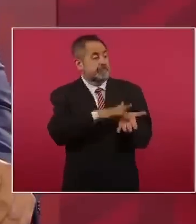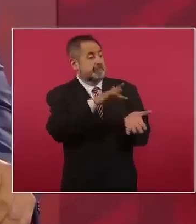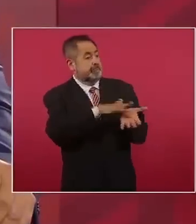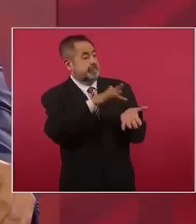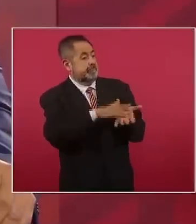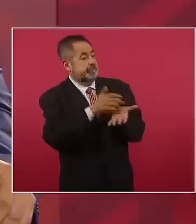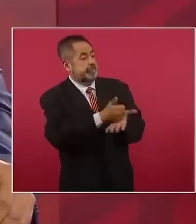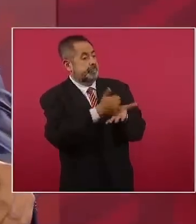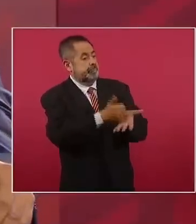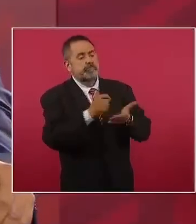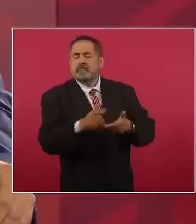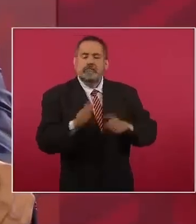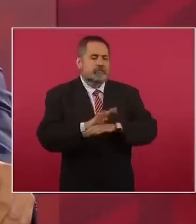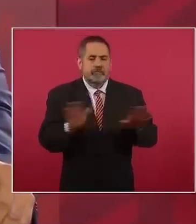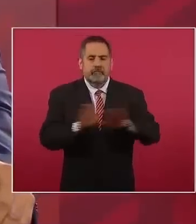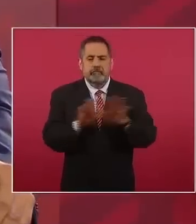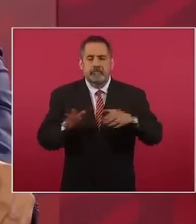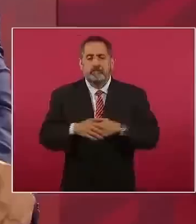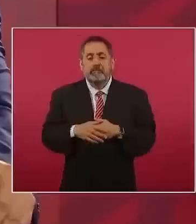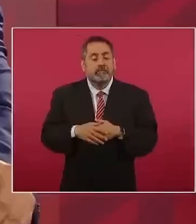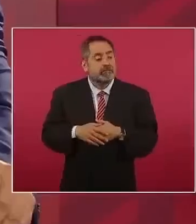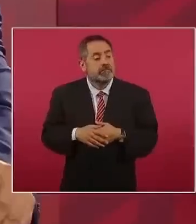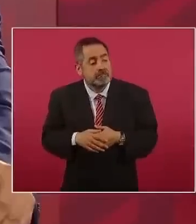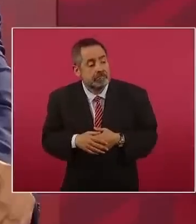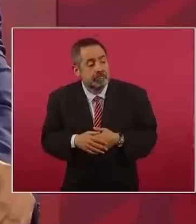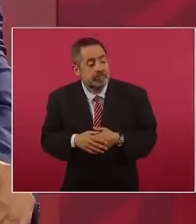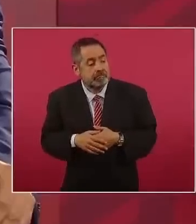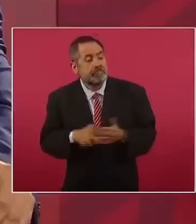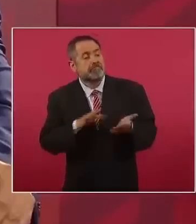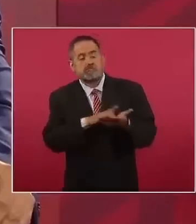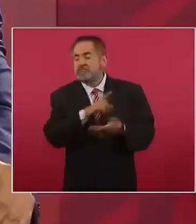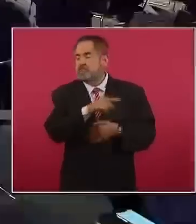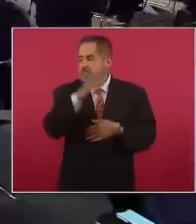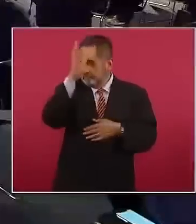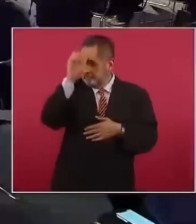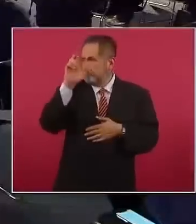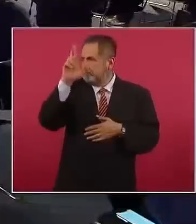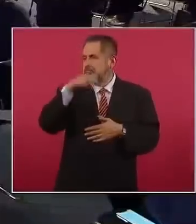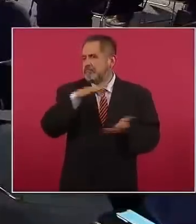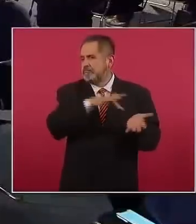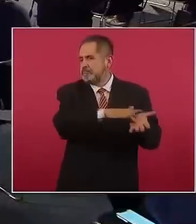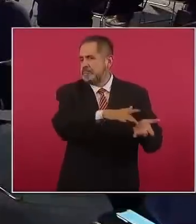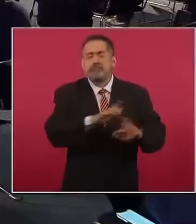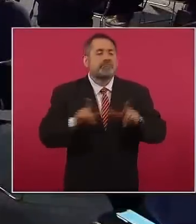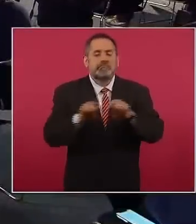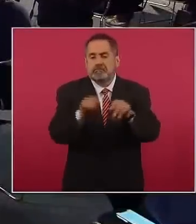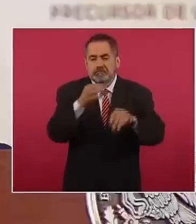campaña. Nada más es decir, yo